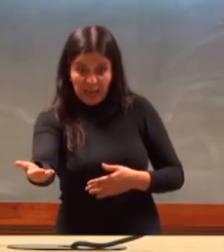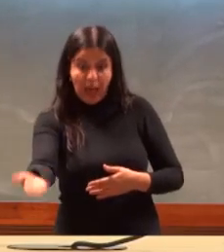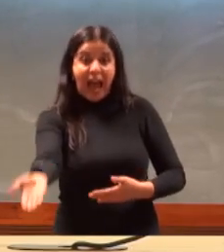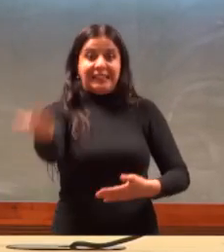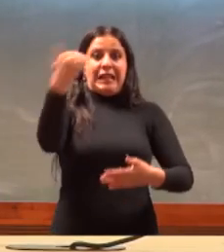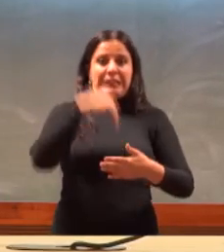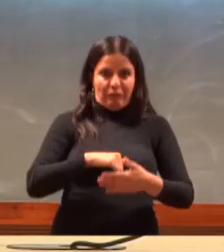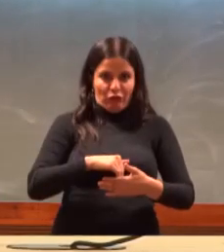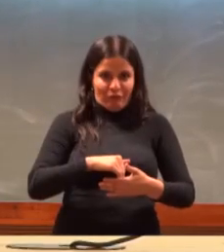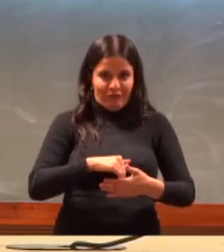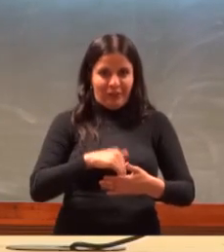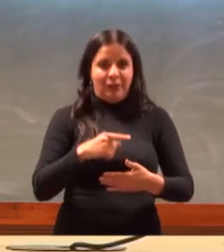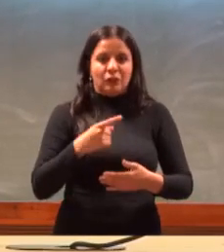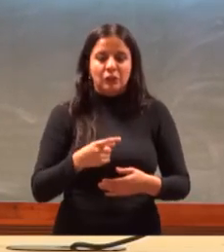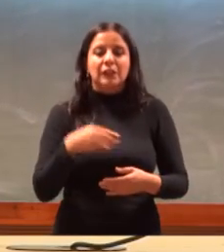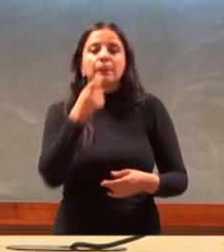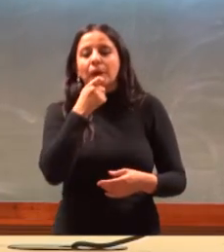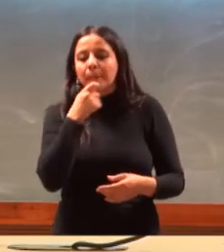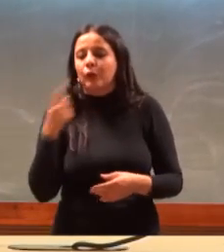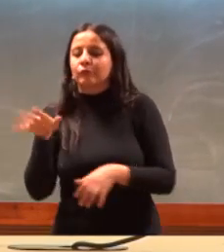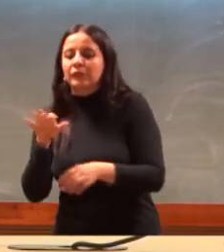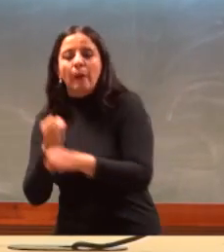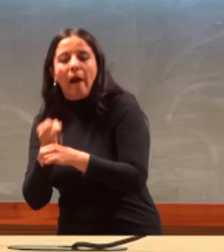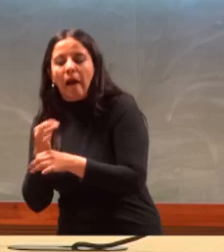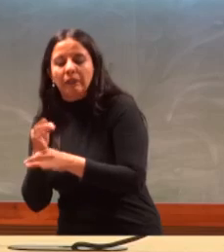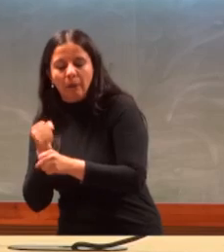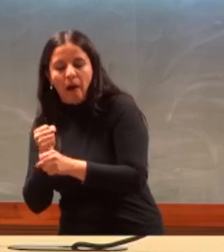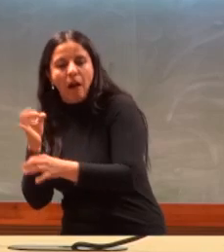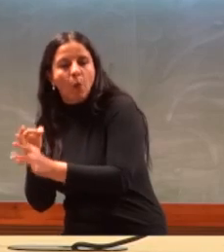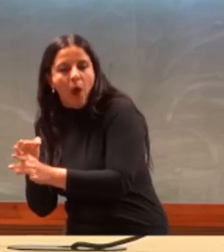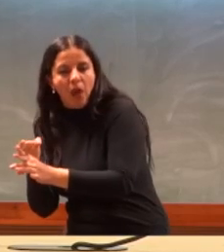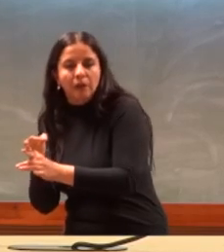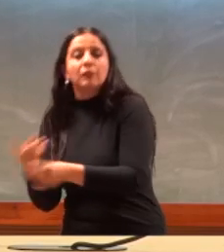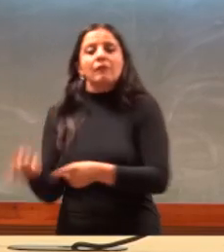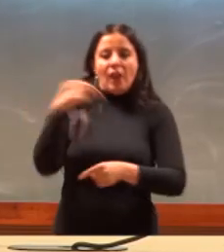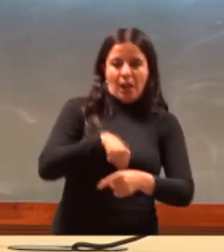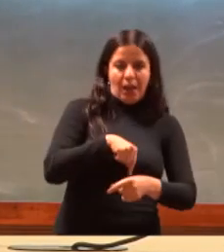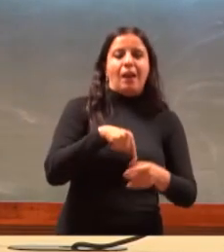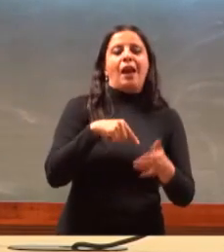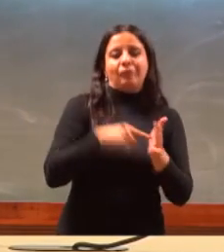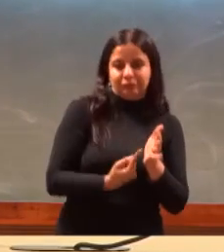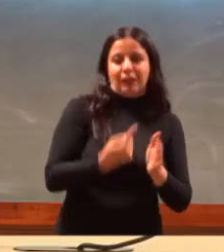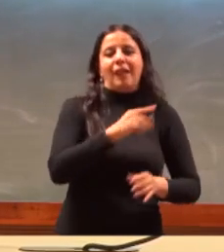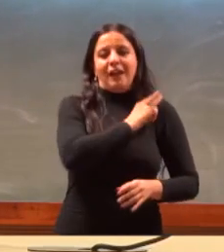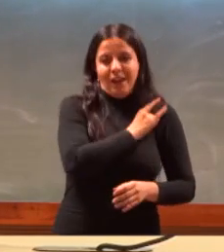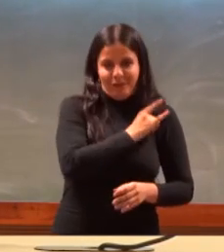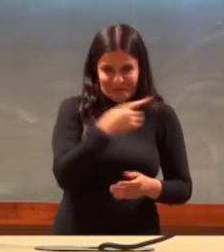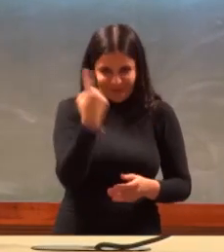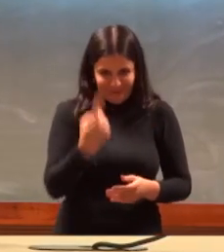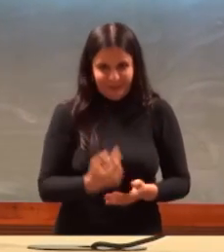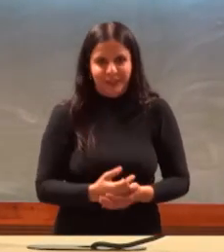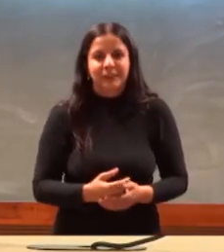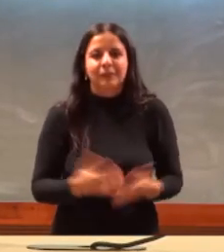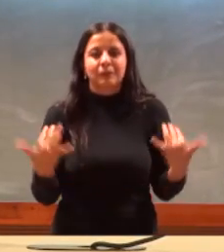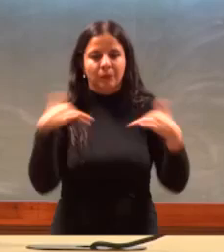escuela los departamentos las áreas hacia el decanato y lo que queremos es consolidar lo que ha sido logrado pero avanzar hacia Nuevos Horizontes y avanzar